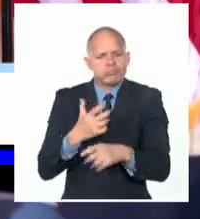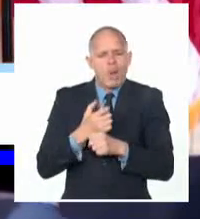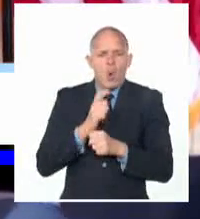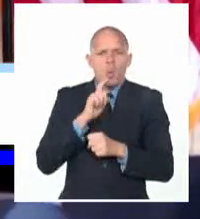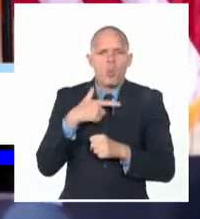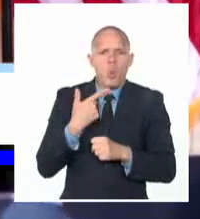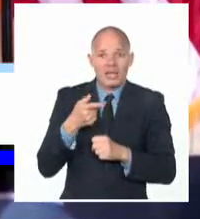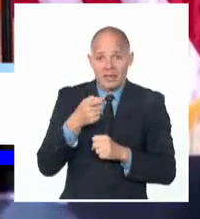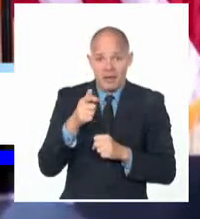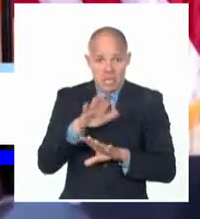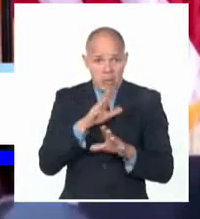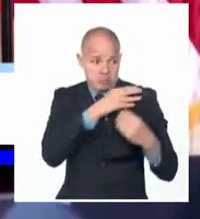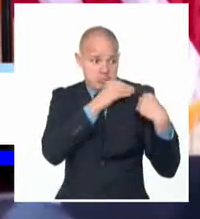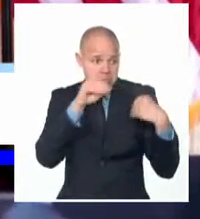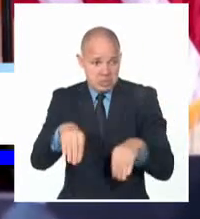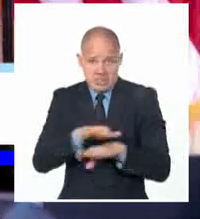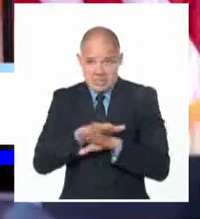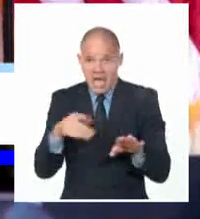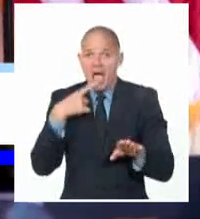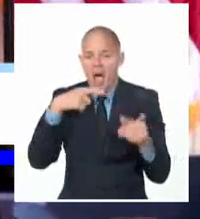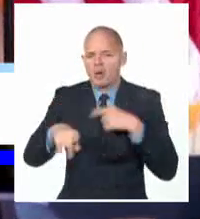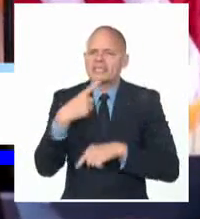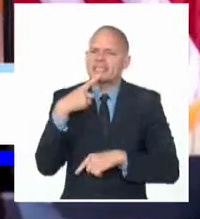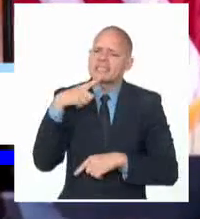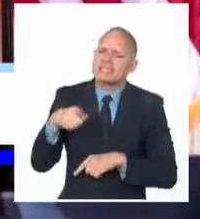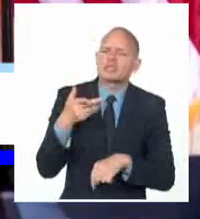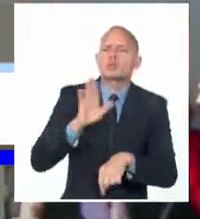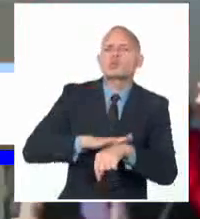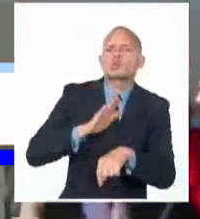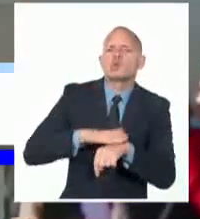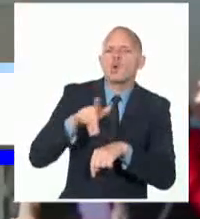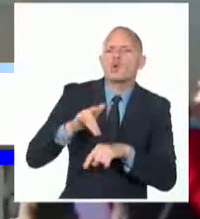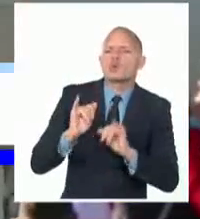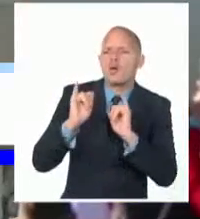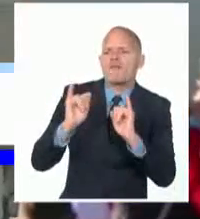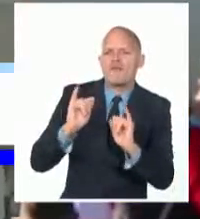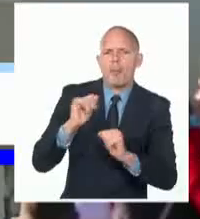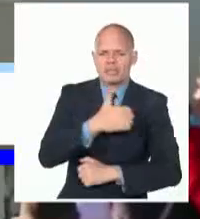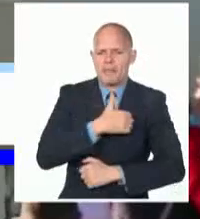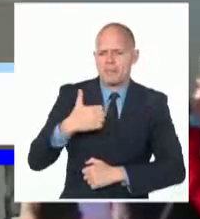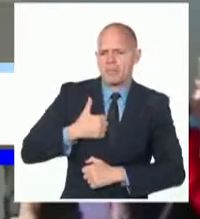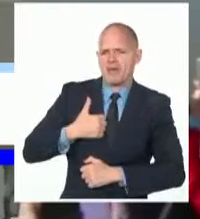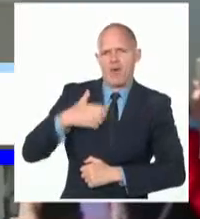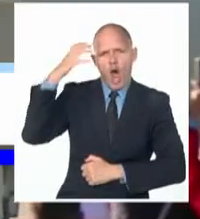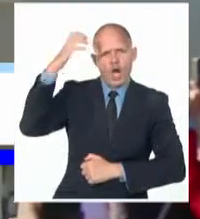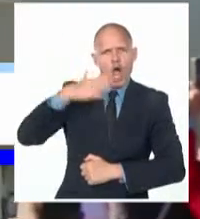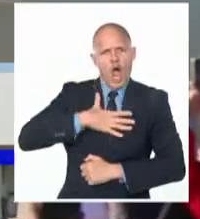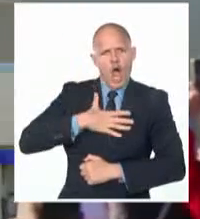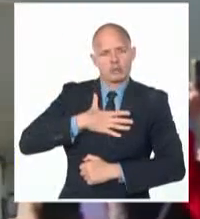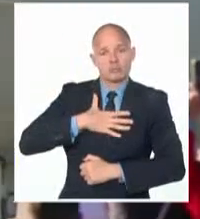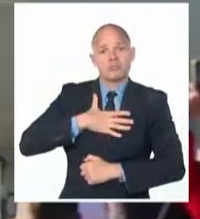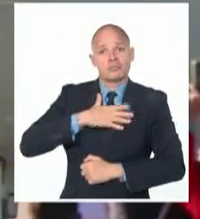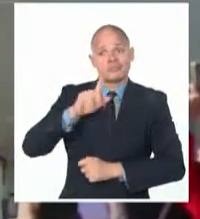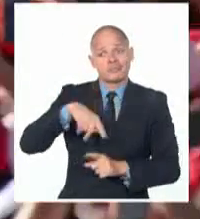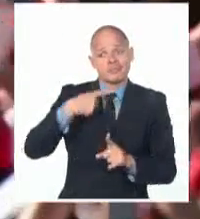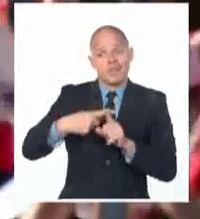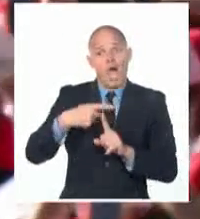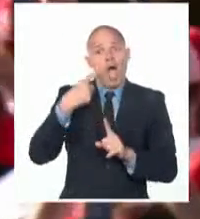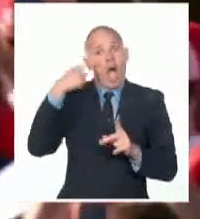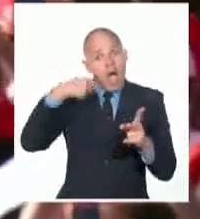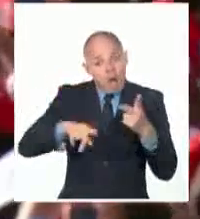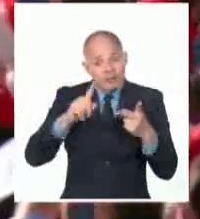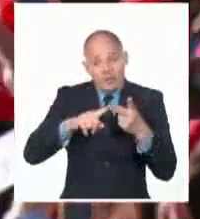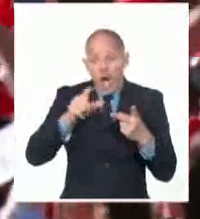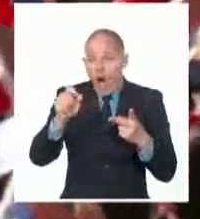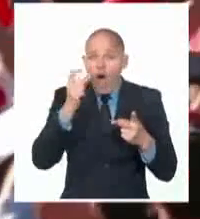gestión. Las acusaciones también fueron presentadas contra Walt Nauta, el ex asesor de Trump, quien fue visto manejando las cajas en